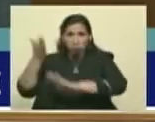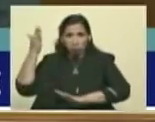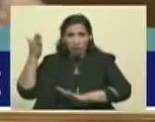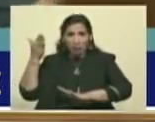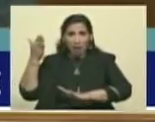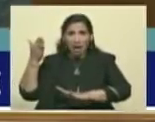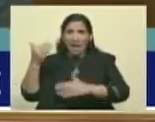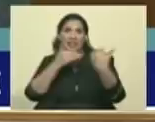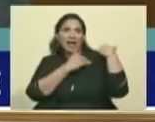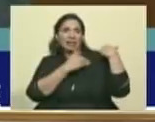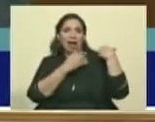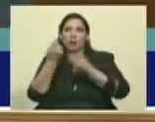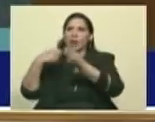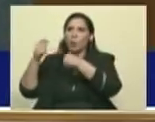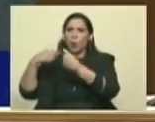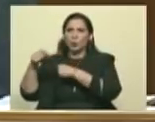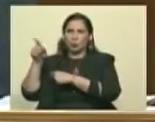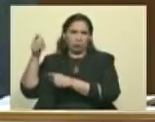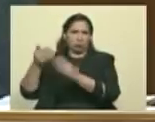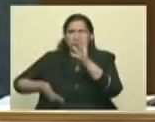que se lo lleve, eso es lo que hace conspirar aquí.